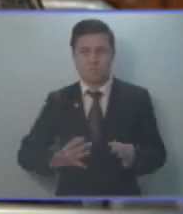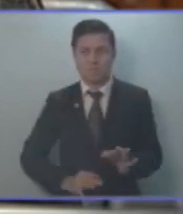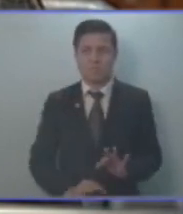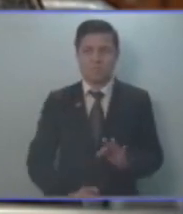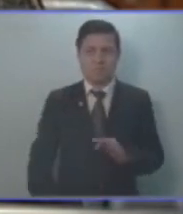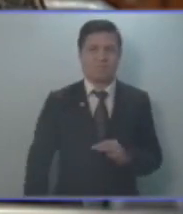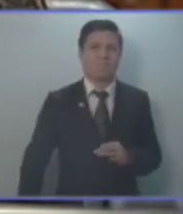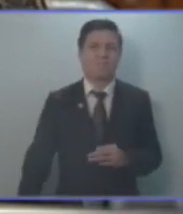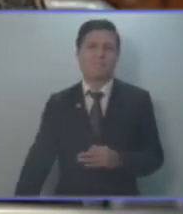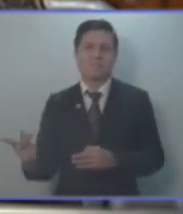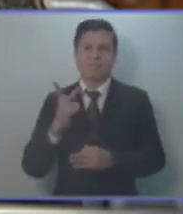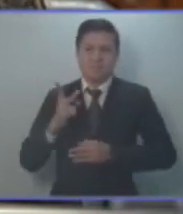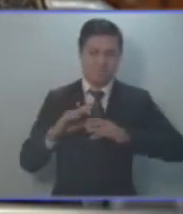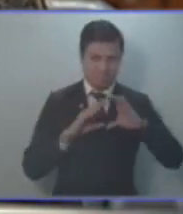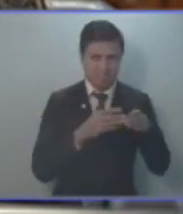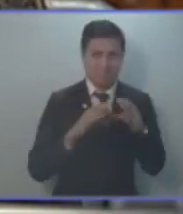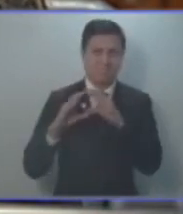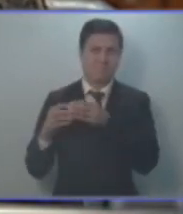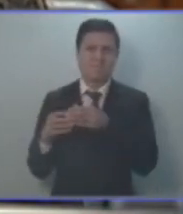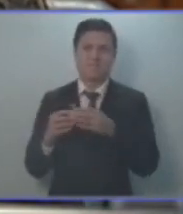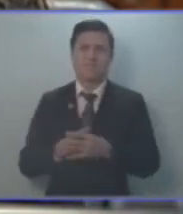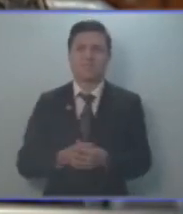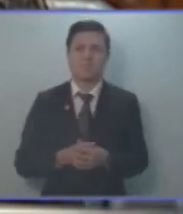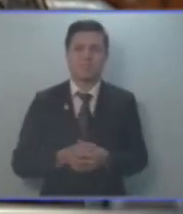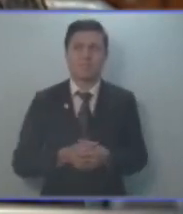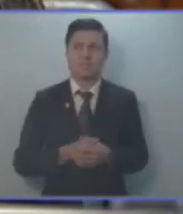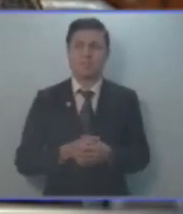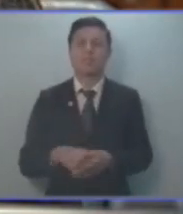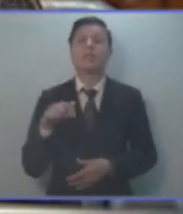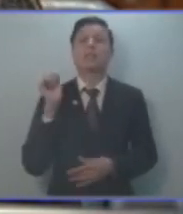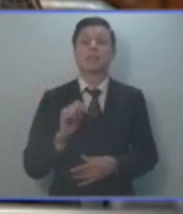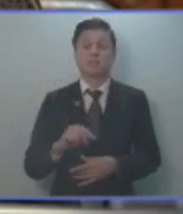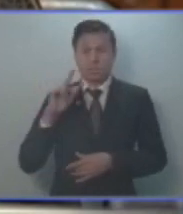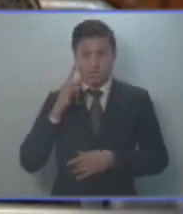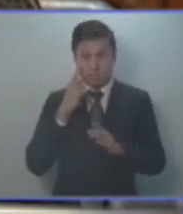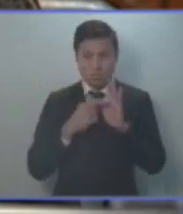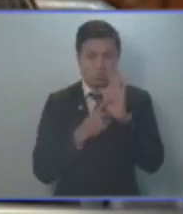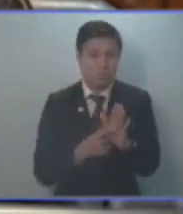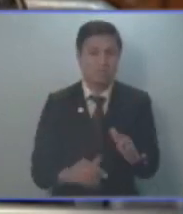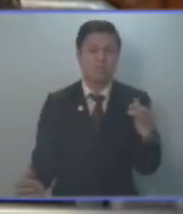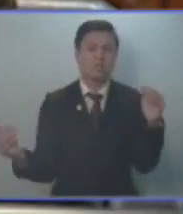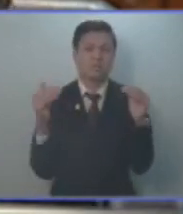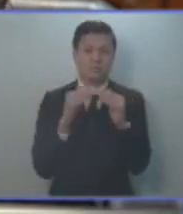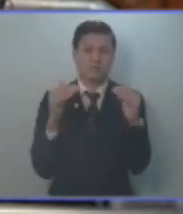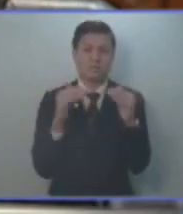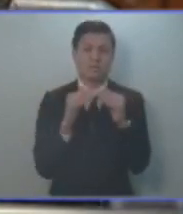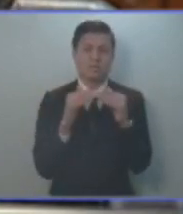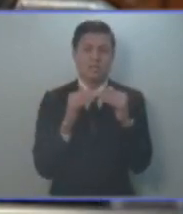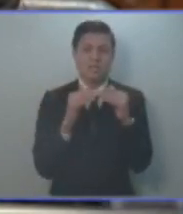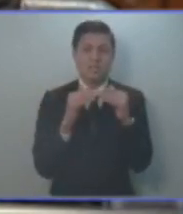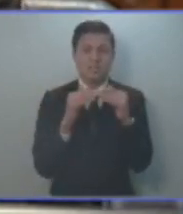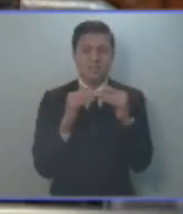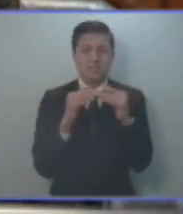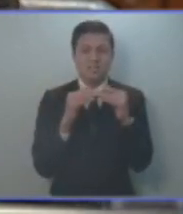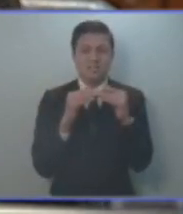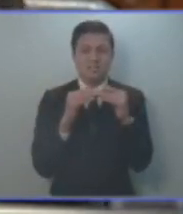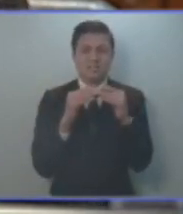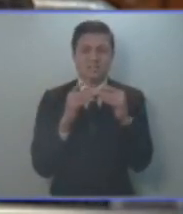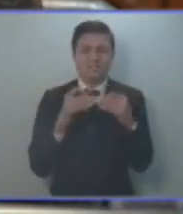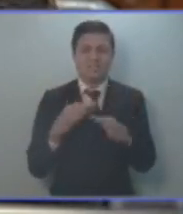de ambas partes esto refleja también este presupuesto